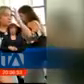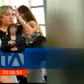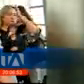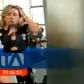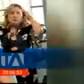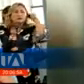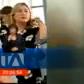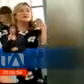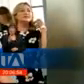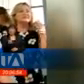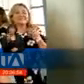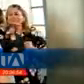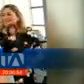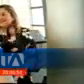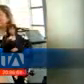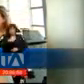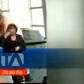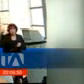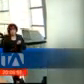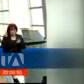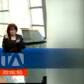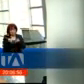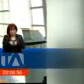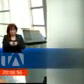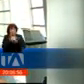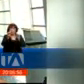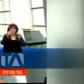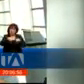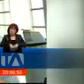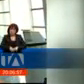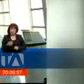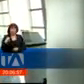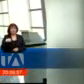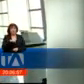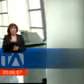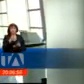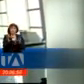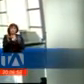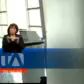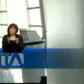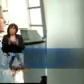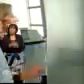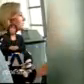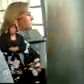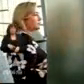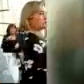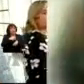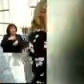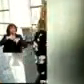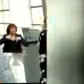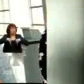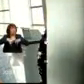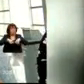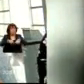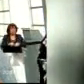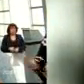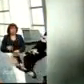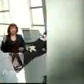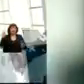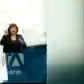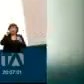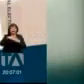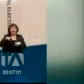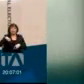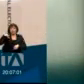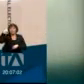una alianza coyuntural, era una alianza que queríamos mantenerla por largo tiempo, incluido las próximas elecciones.